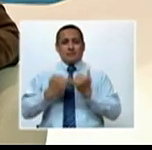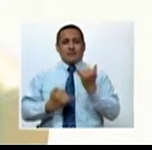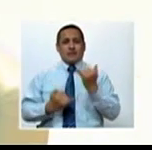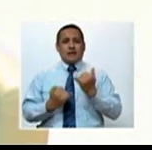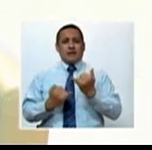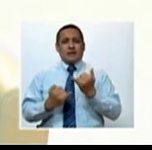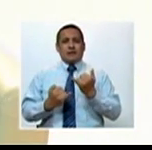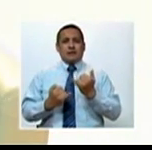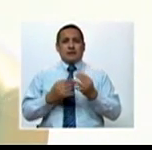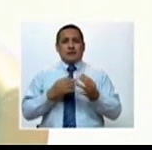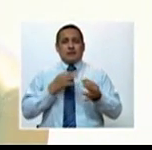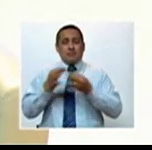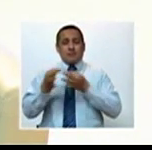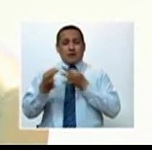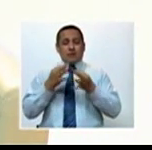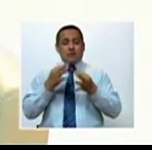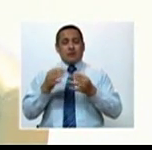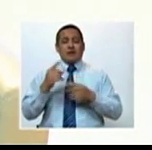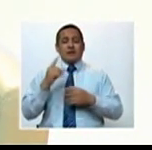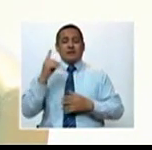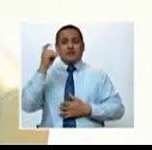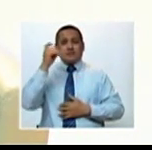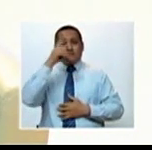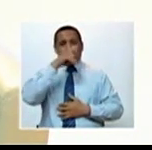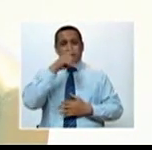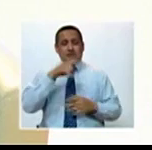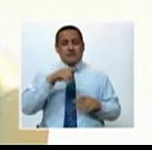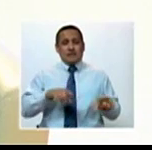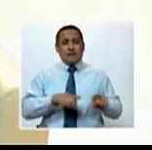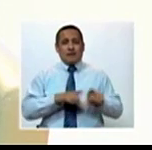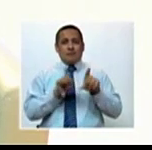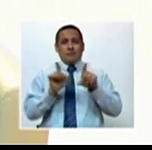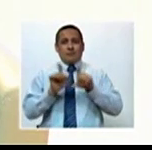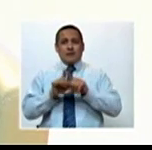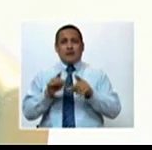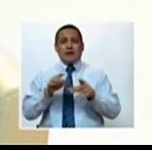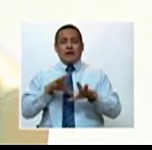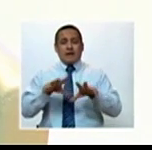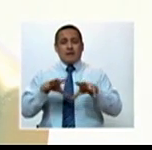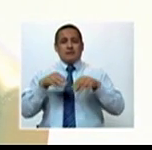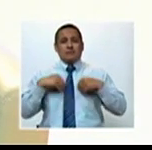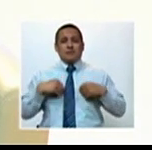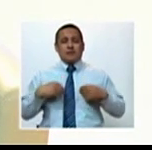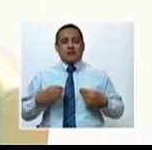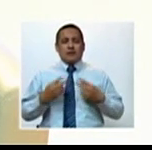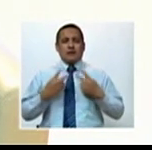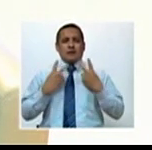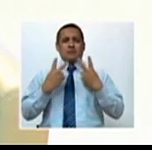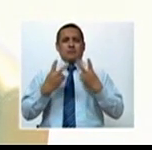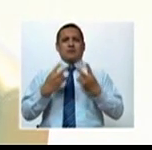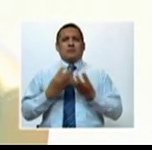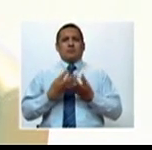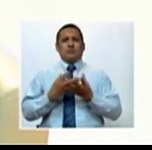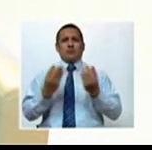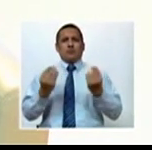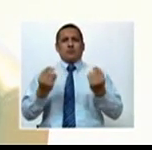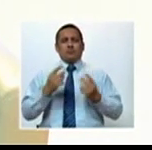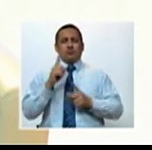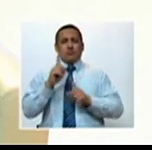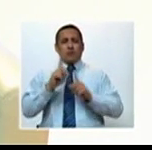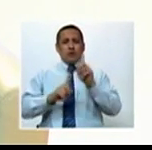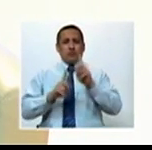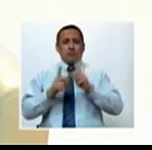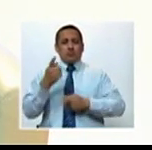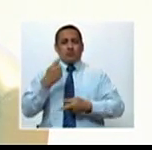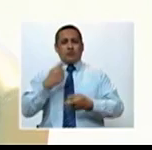terminar. Y es complicado también, a la vez hay que admitir, porque inclusive hay